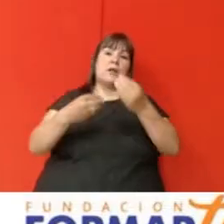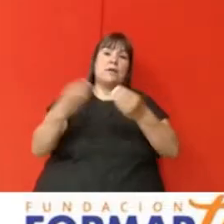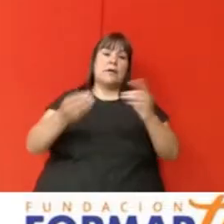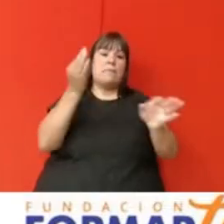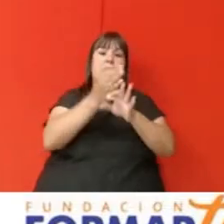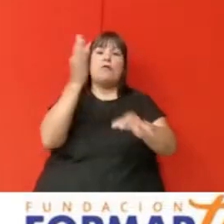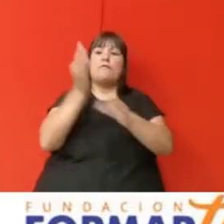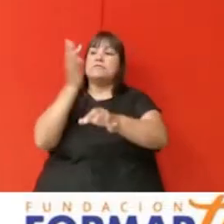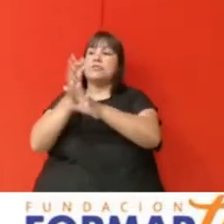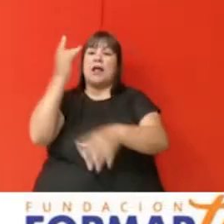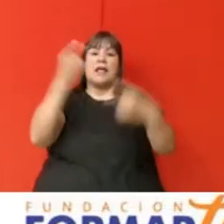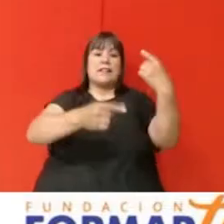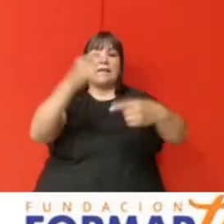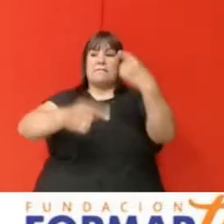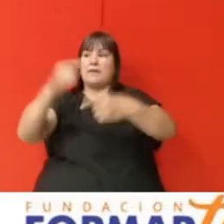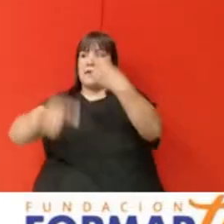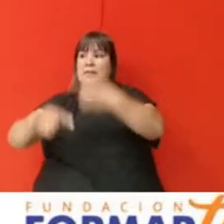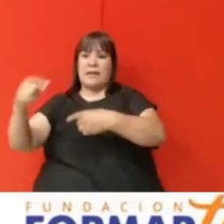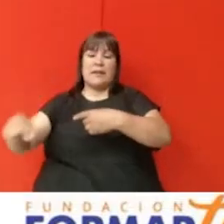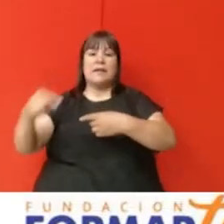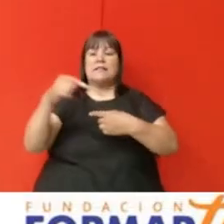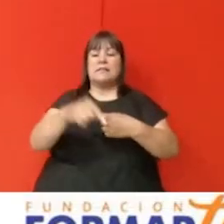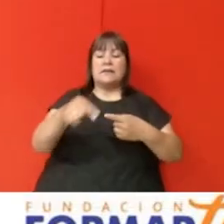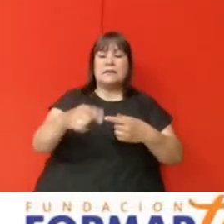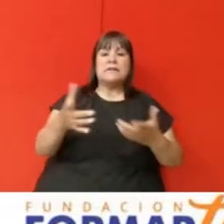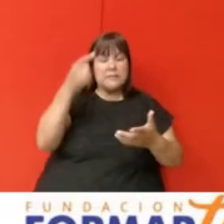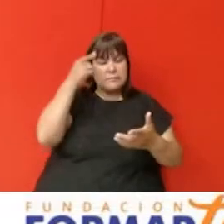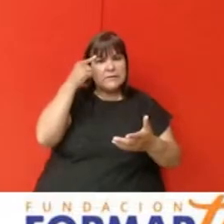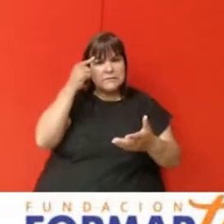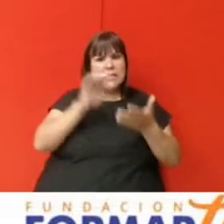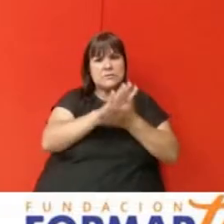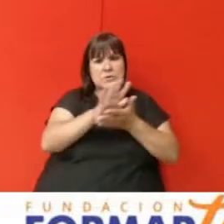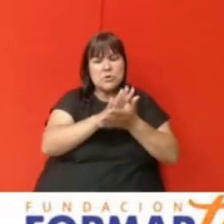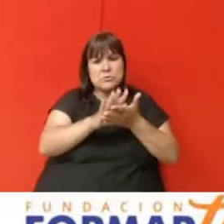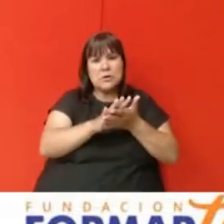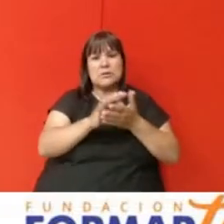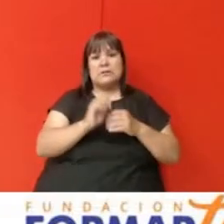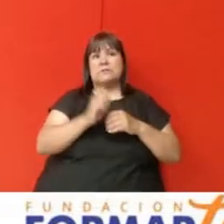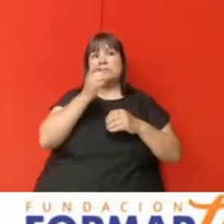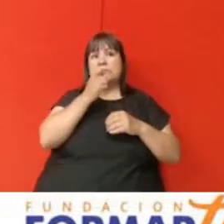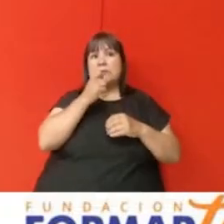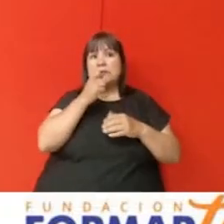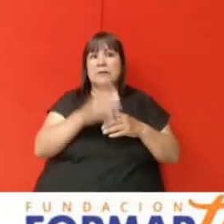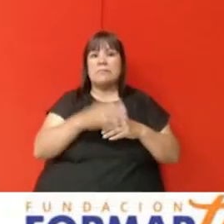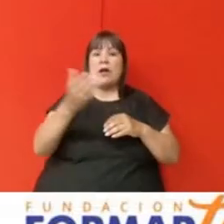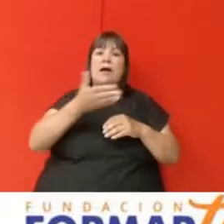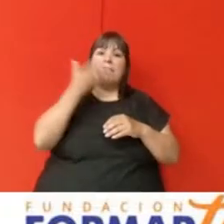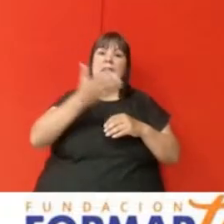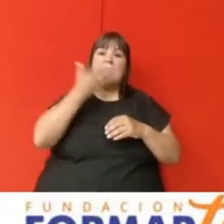muchas soluciones. Lo escuché en la charla anterior, que no alcanza solamente con lo discursivo.